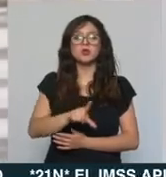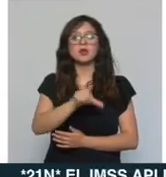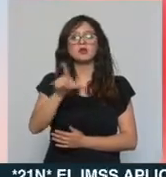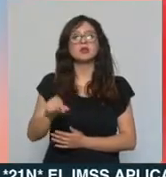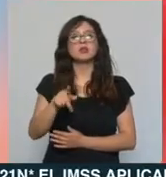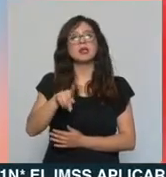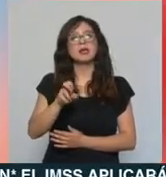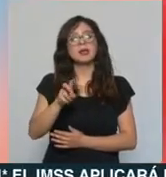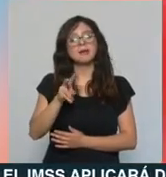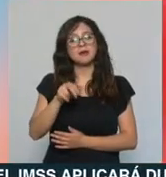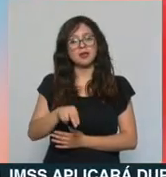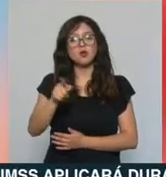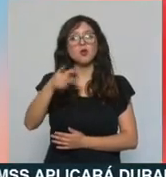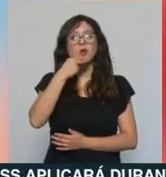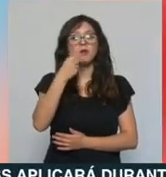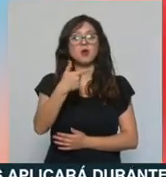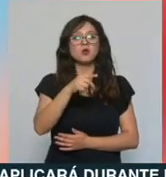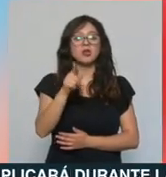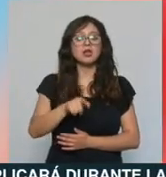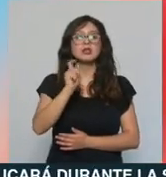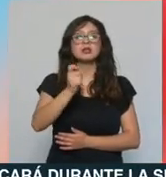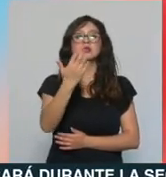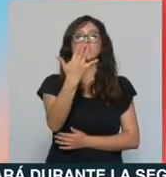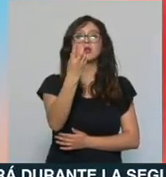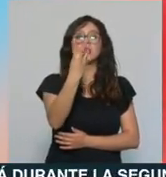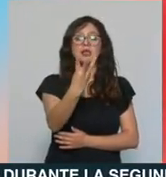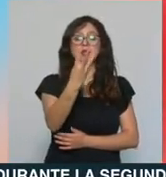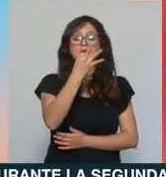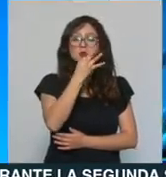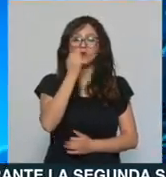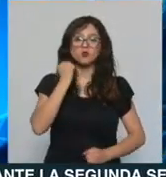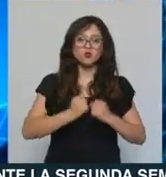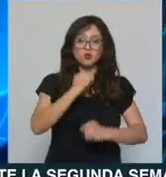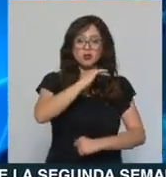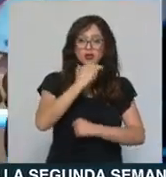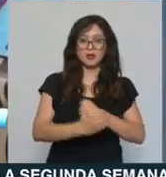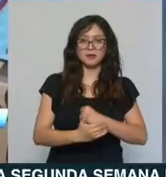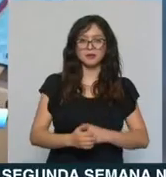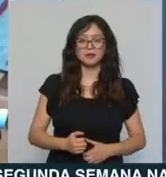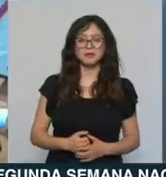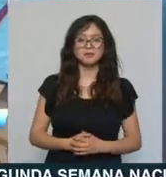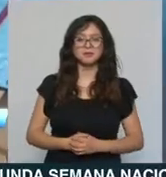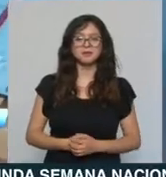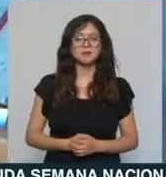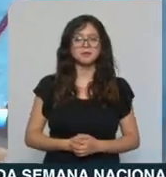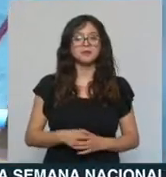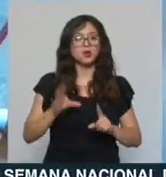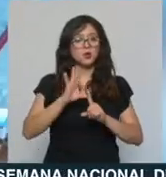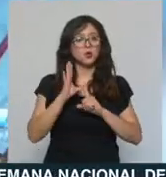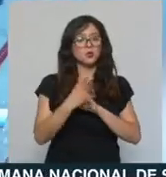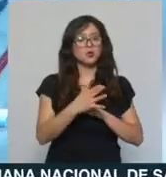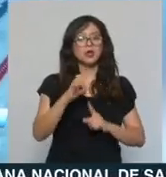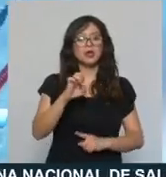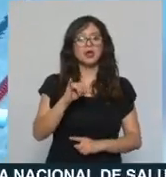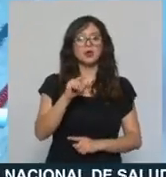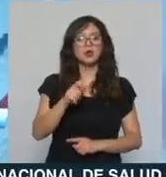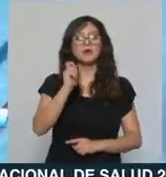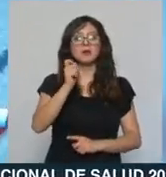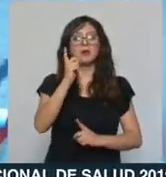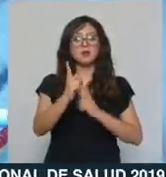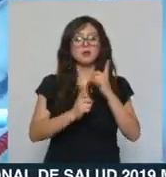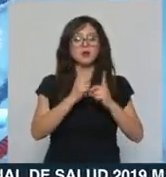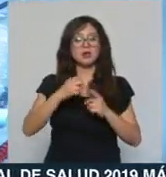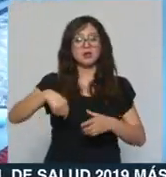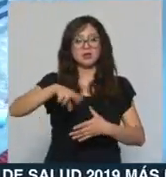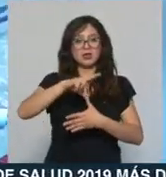McDowell. González terminó la competencia en 53 minutos y 7 segundos. El Comité Ejecutivo de la Organización Deportiva